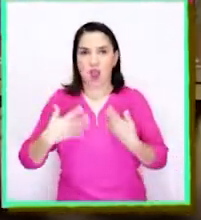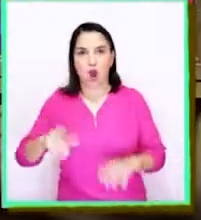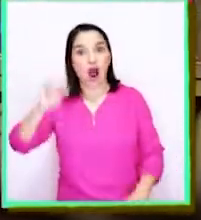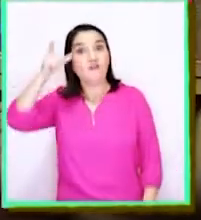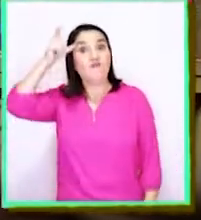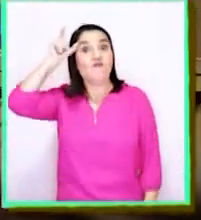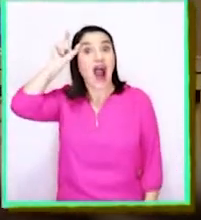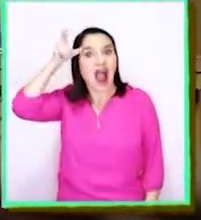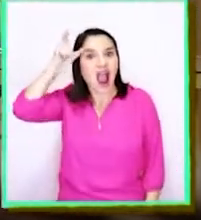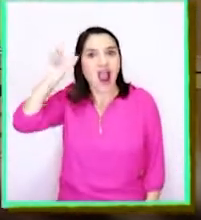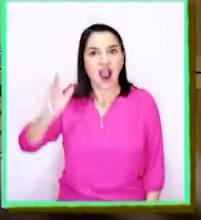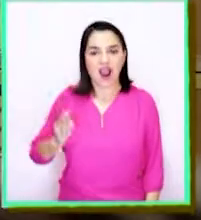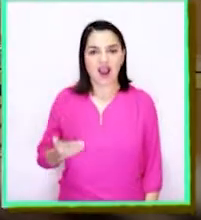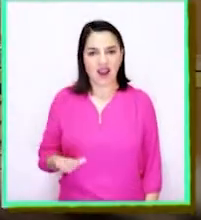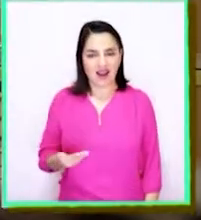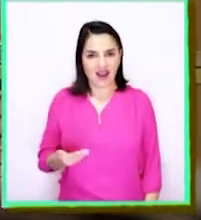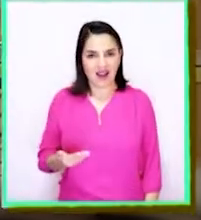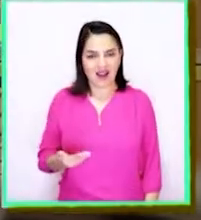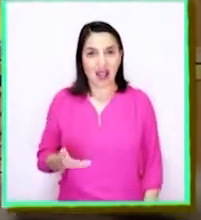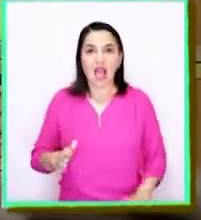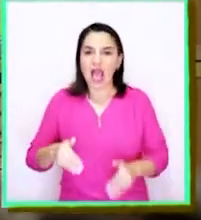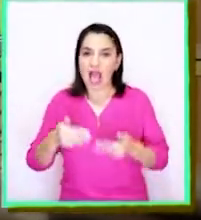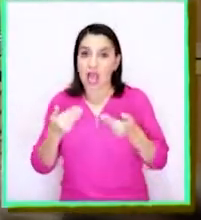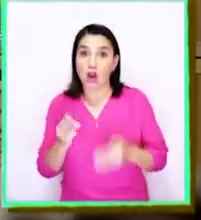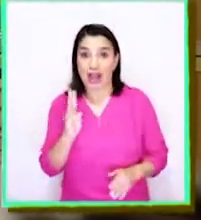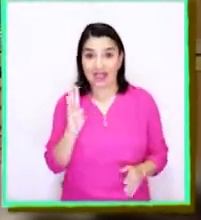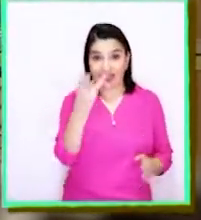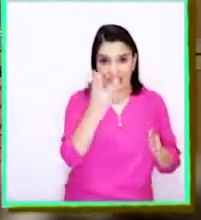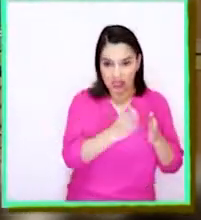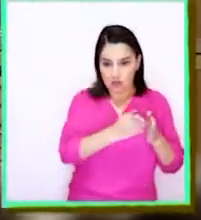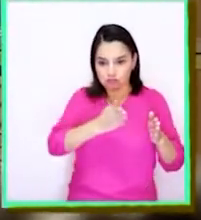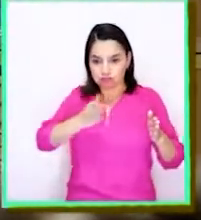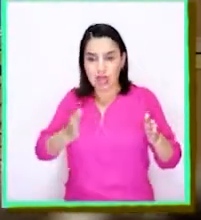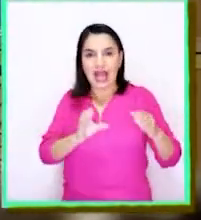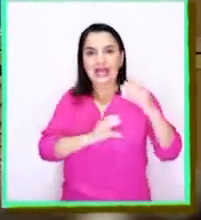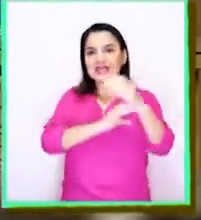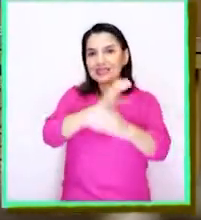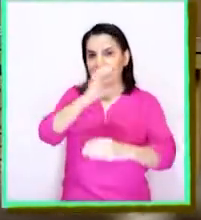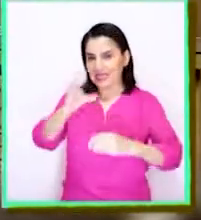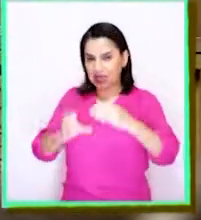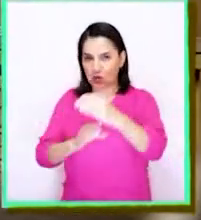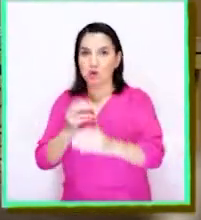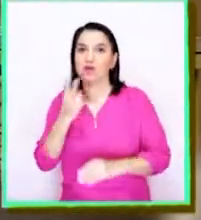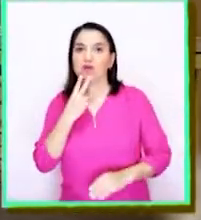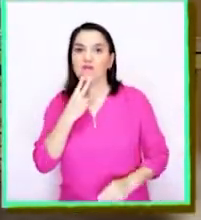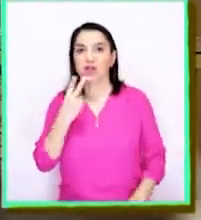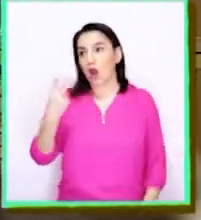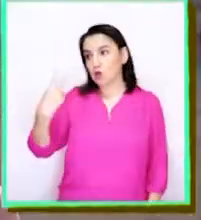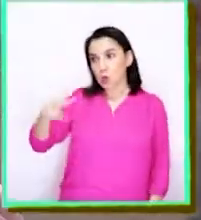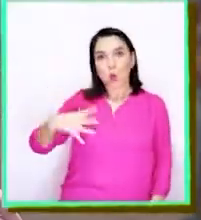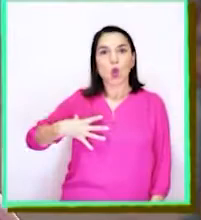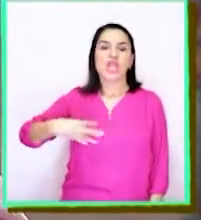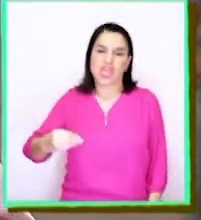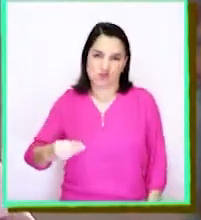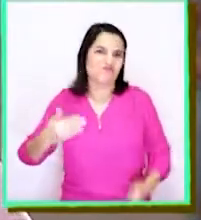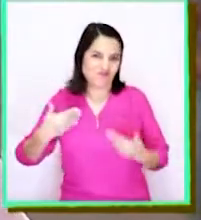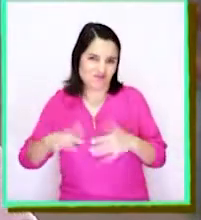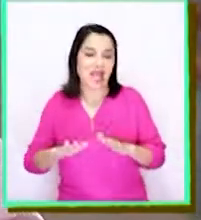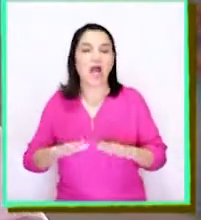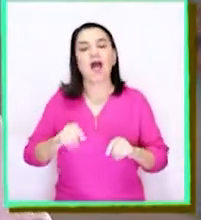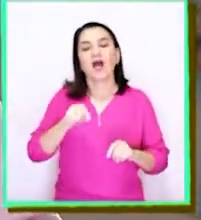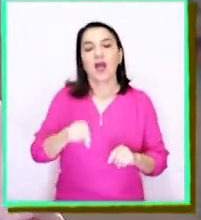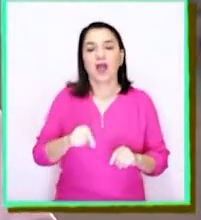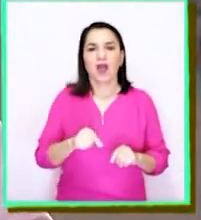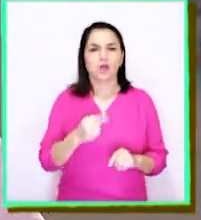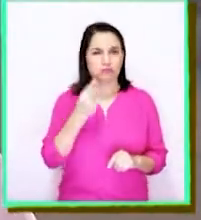una vaca. Y ahora está en la tercera etapa de su ciclo de vida. Reproducirse. Ya hemos